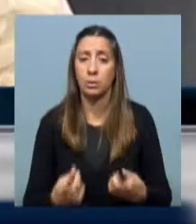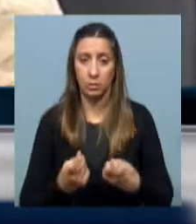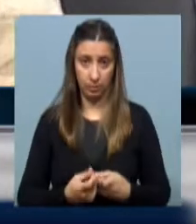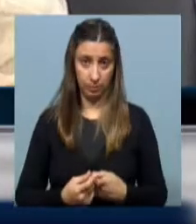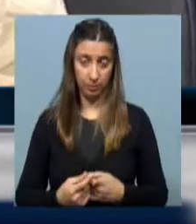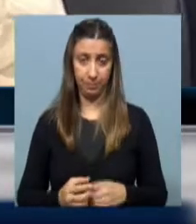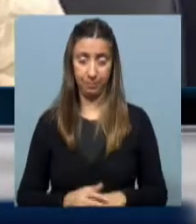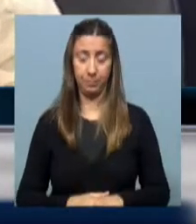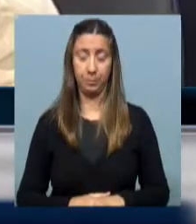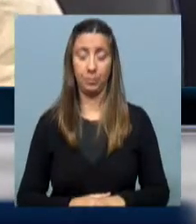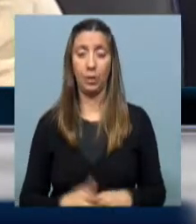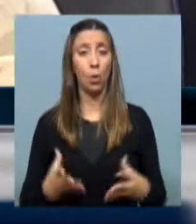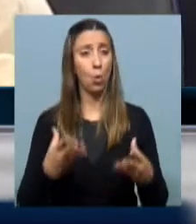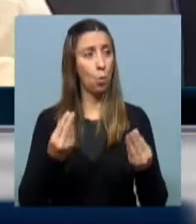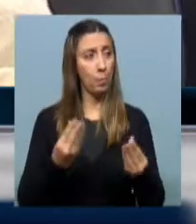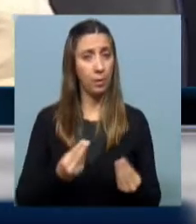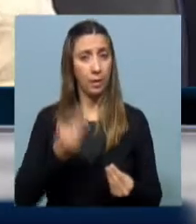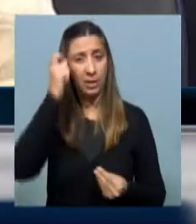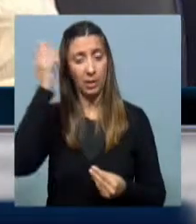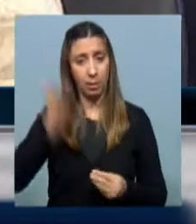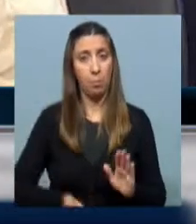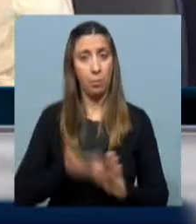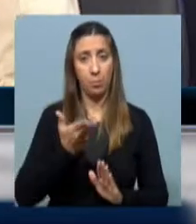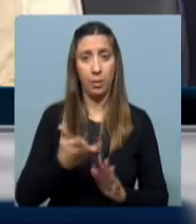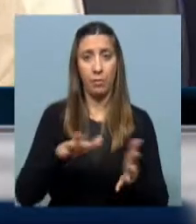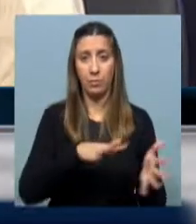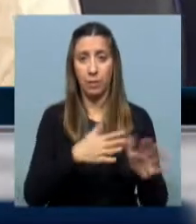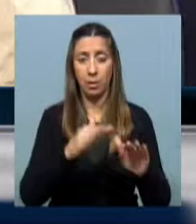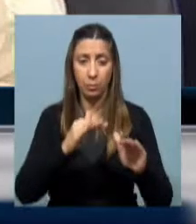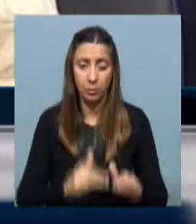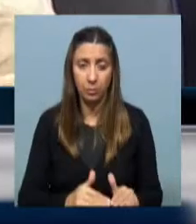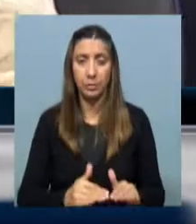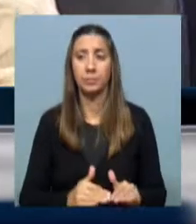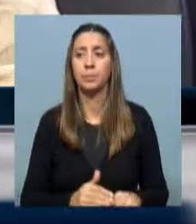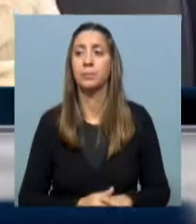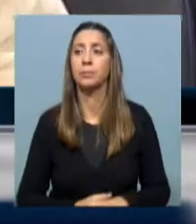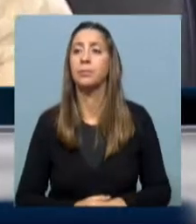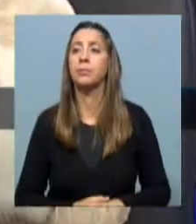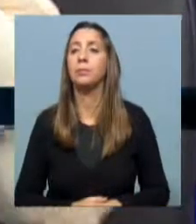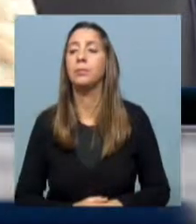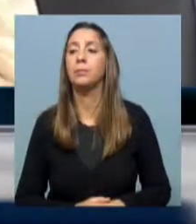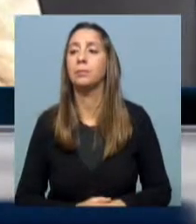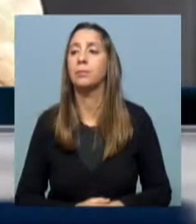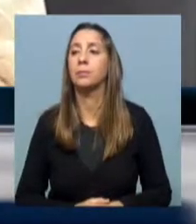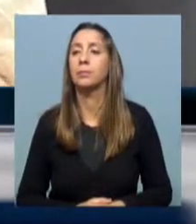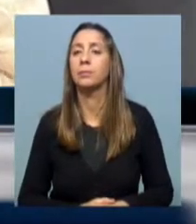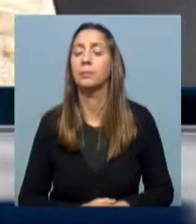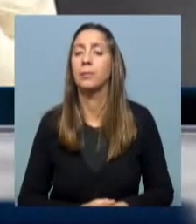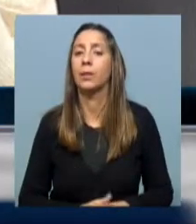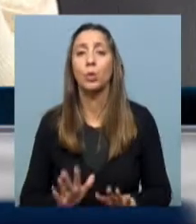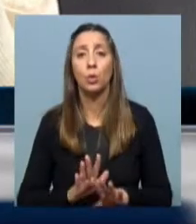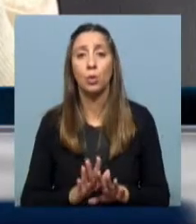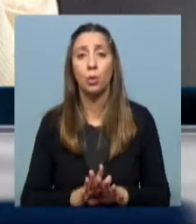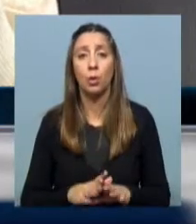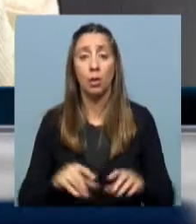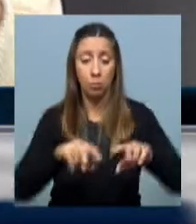para que se haga. Humedad arriba del 30%, vientos menores al 30%, deben contar con todas las